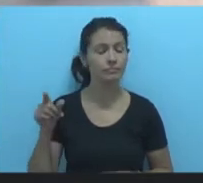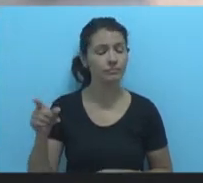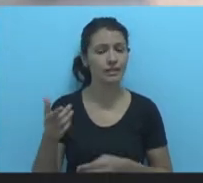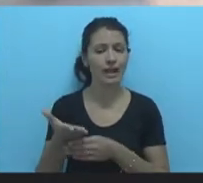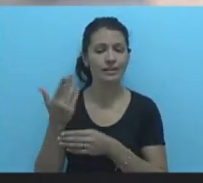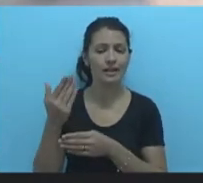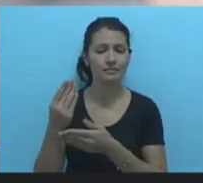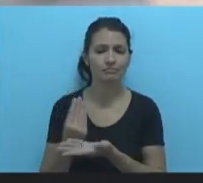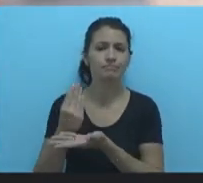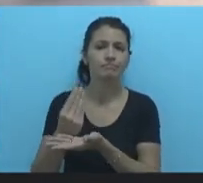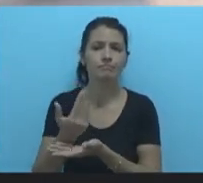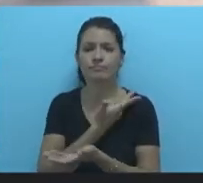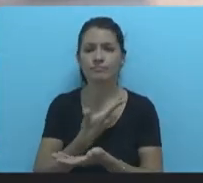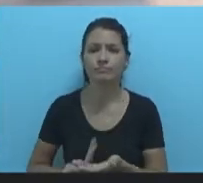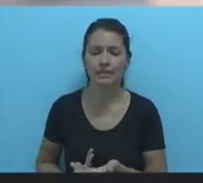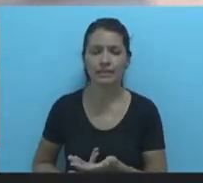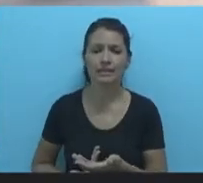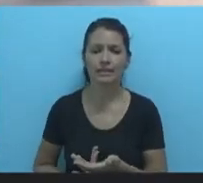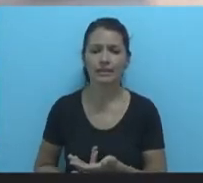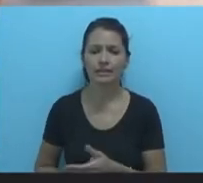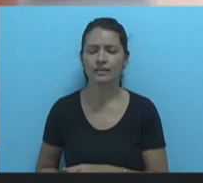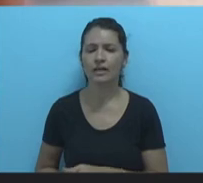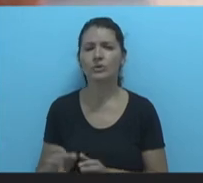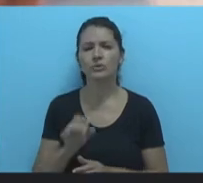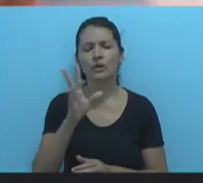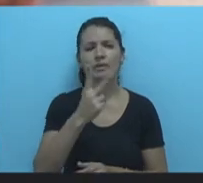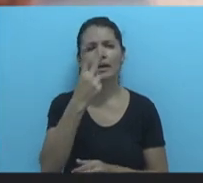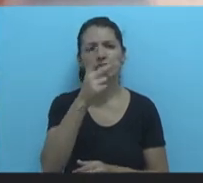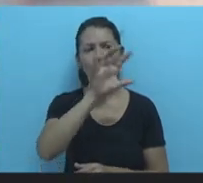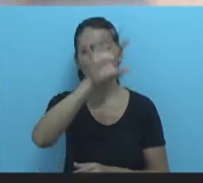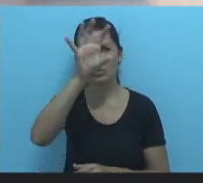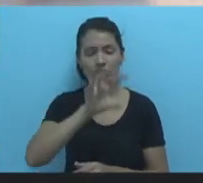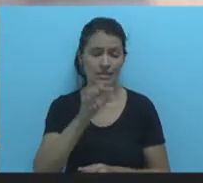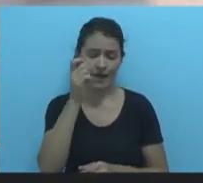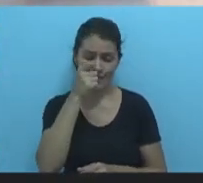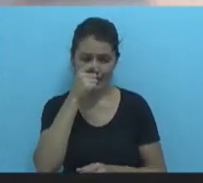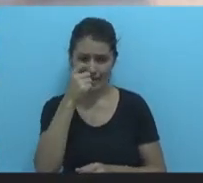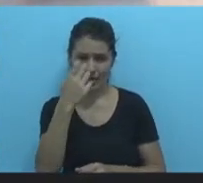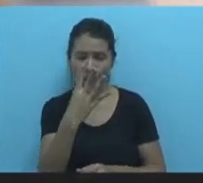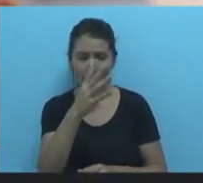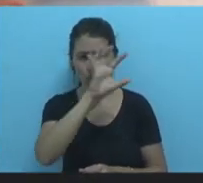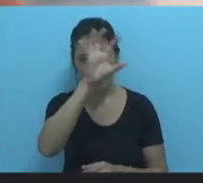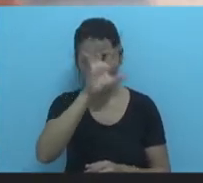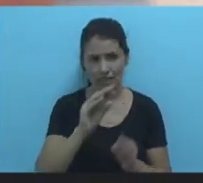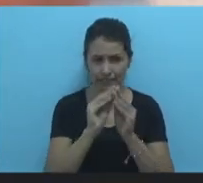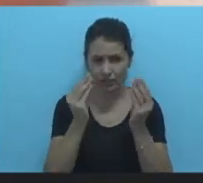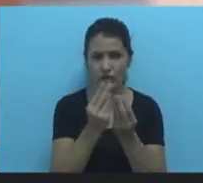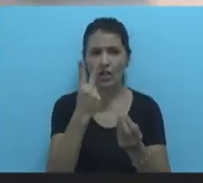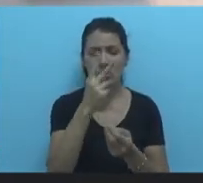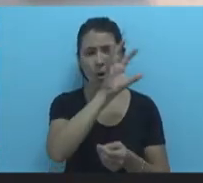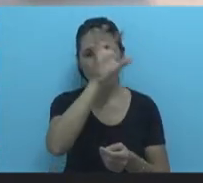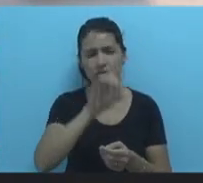solamente dos de las 24 provincias argentinas tenían superávit fiscal y cuando terminó Macri, 23 de las